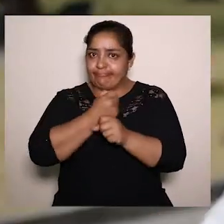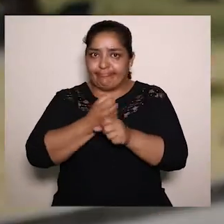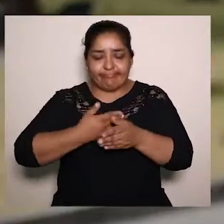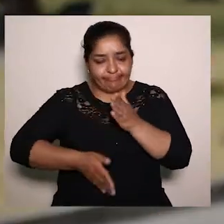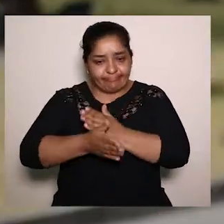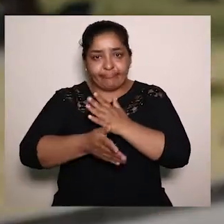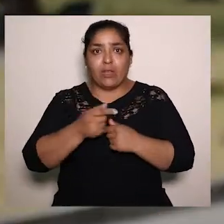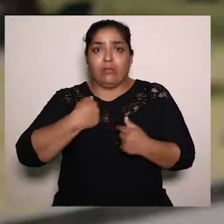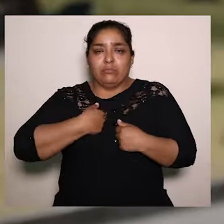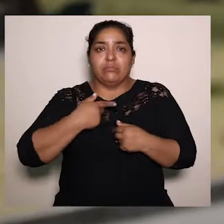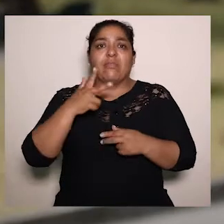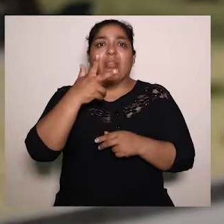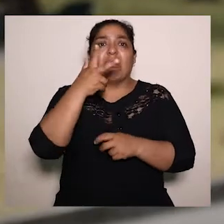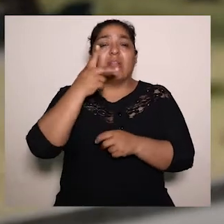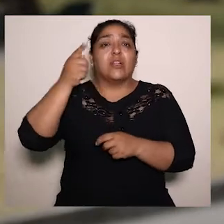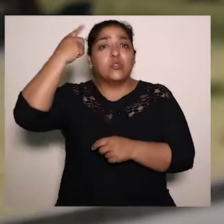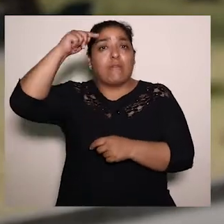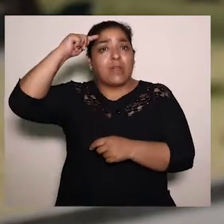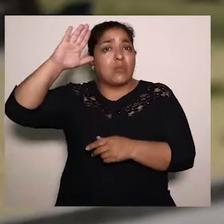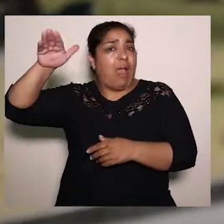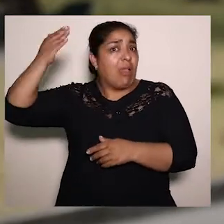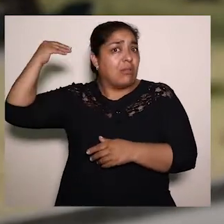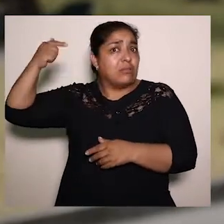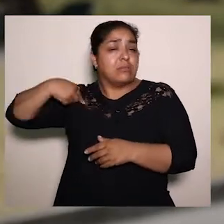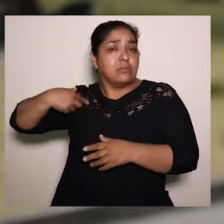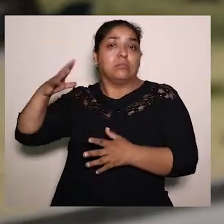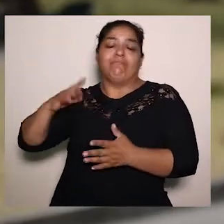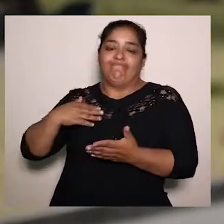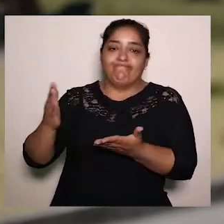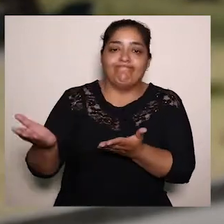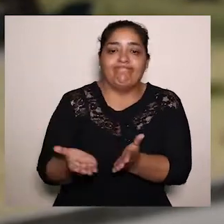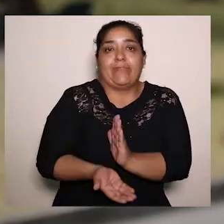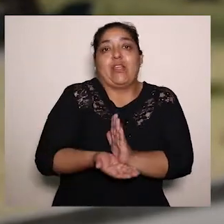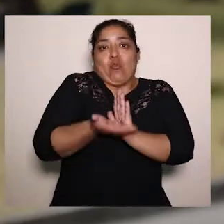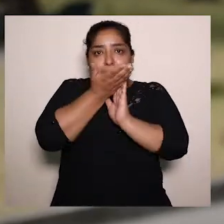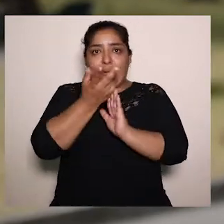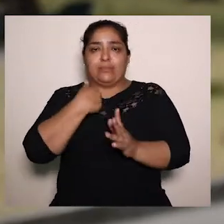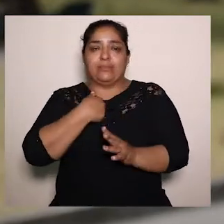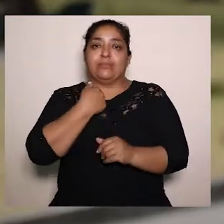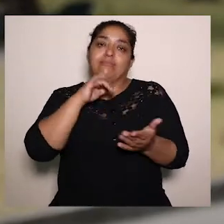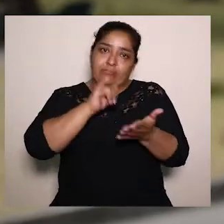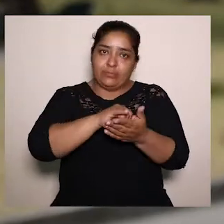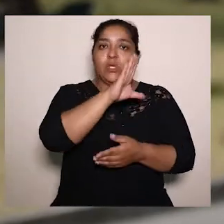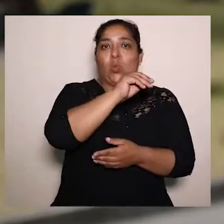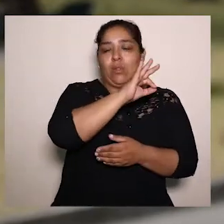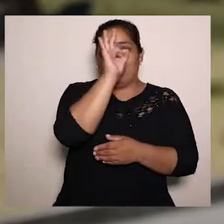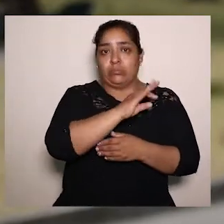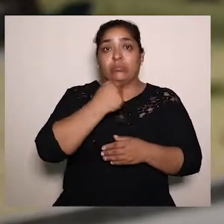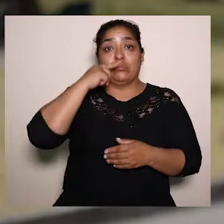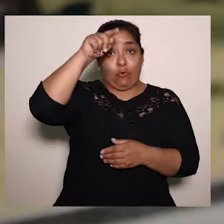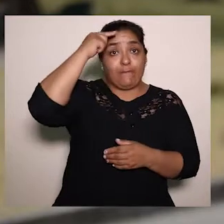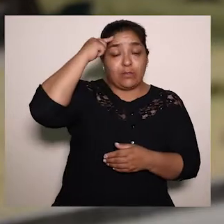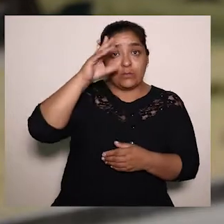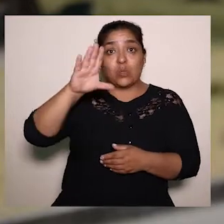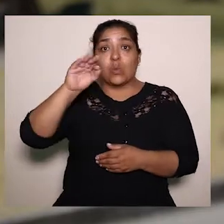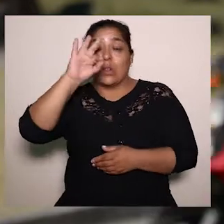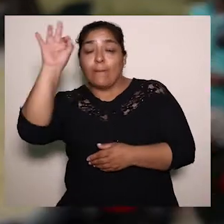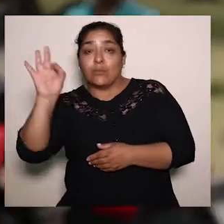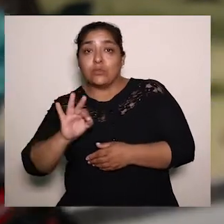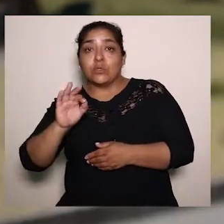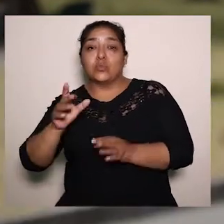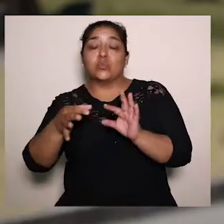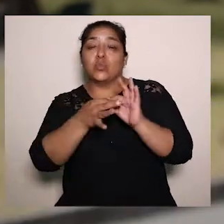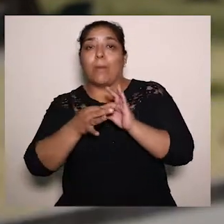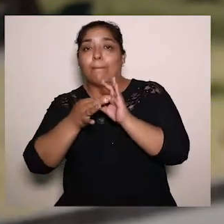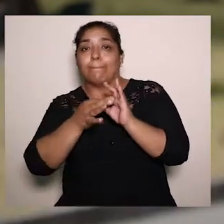trabajando nosotros recuperamos eso después de tres gobiernos recuperamos ese proyecto y es la cofinanciación 50% gobernación 50% la